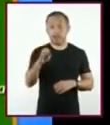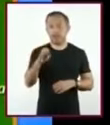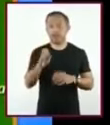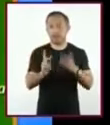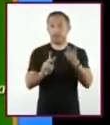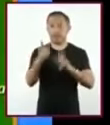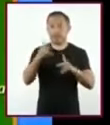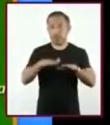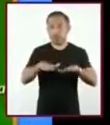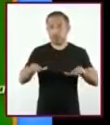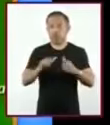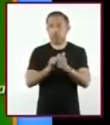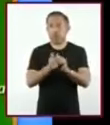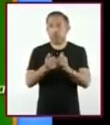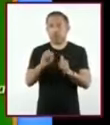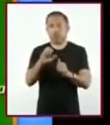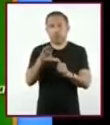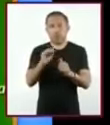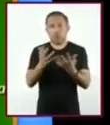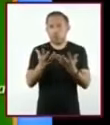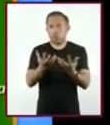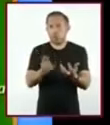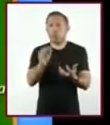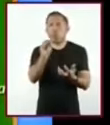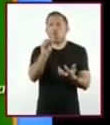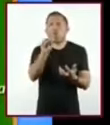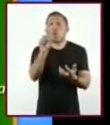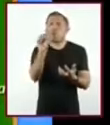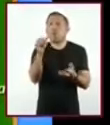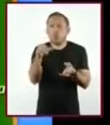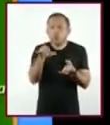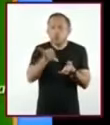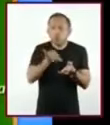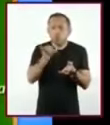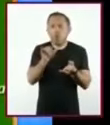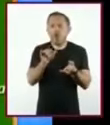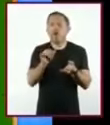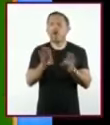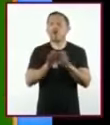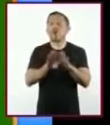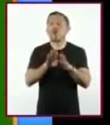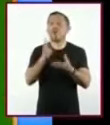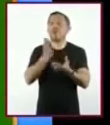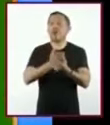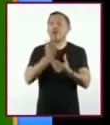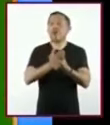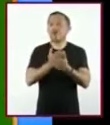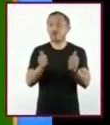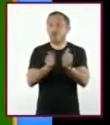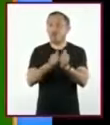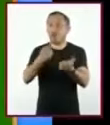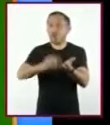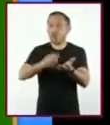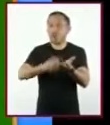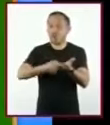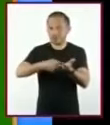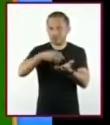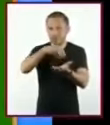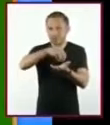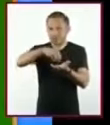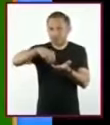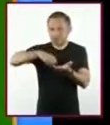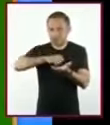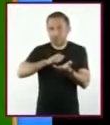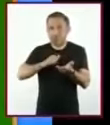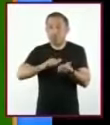con un poquito de agua que le vamos a poner, porque vamos a hacer unos taquitos deliciosos con camarones. En el momento que nosotros empezamos a